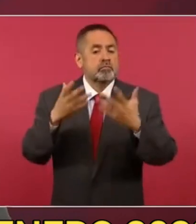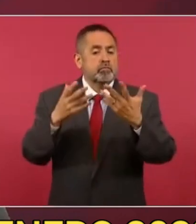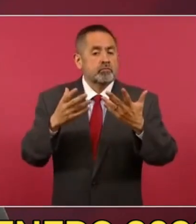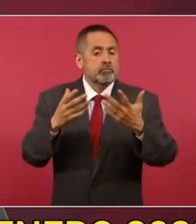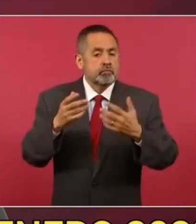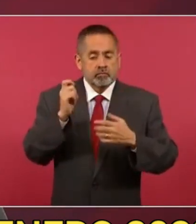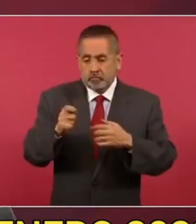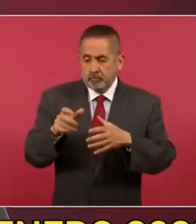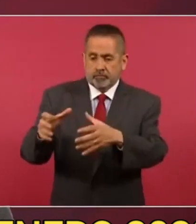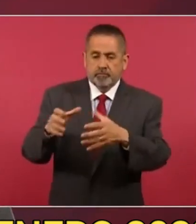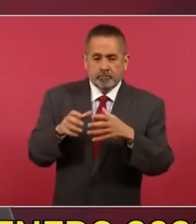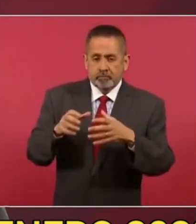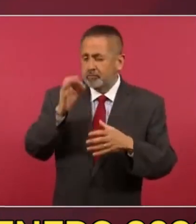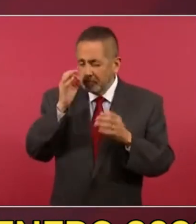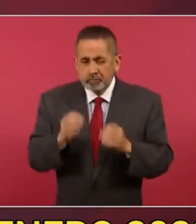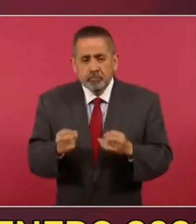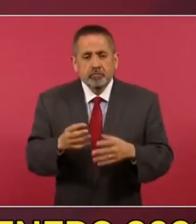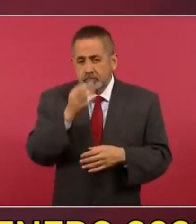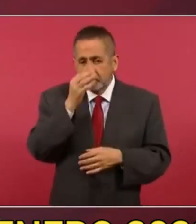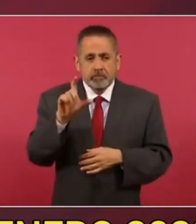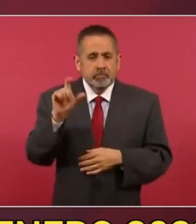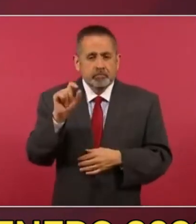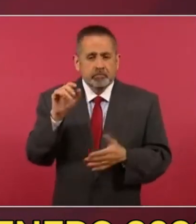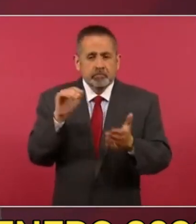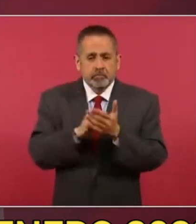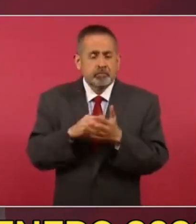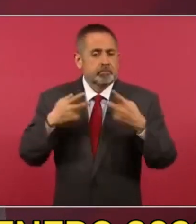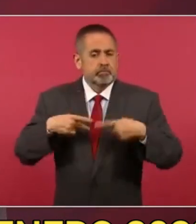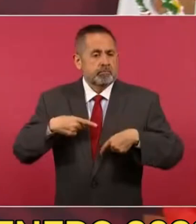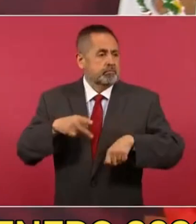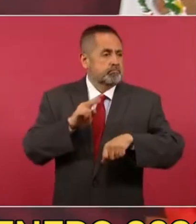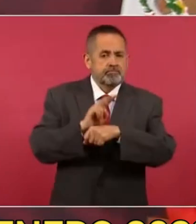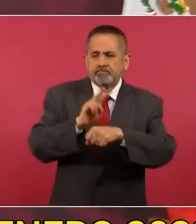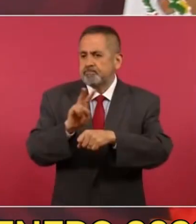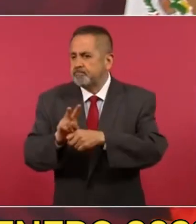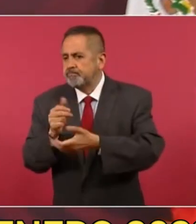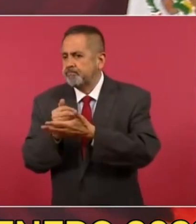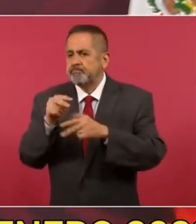disponía realmente de 20,000 elementos.